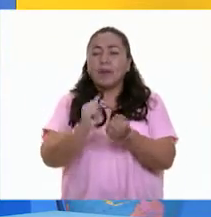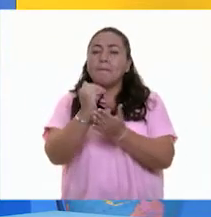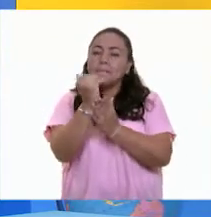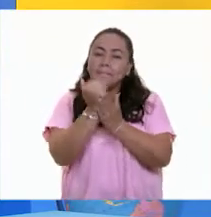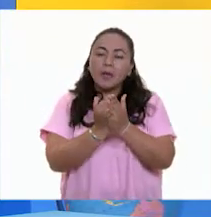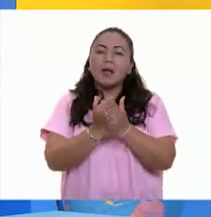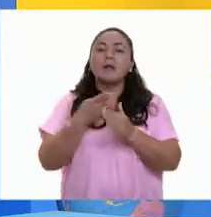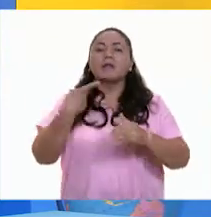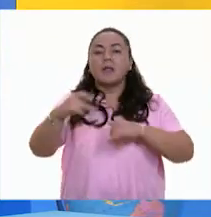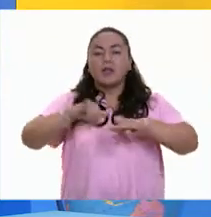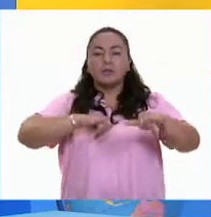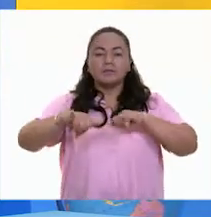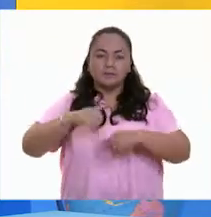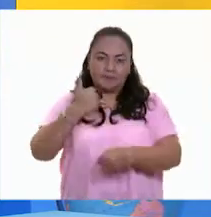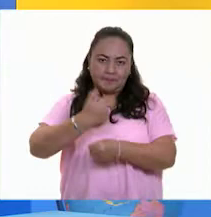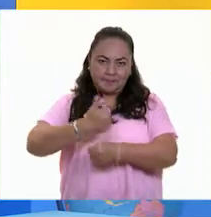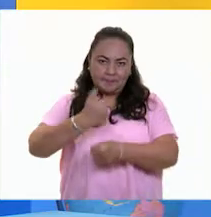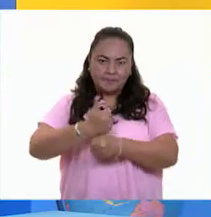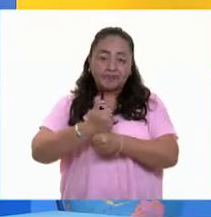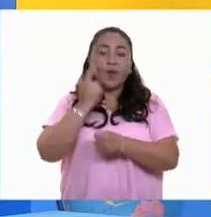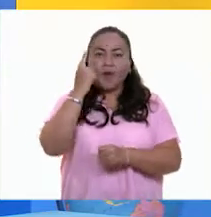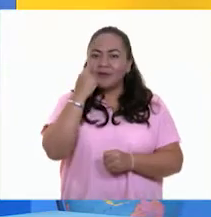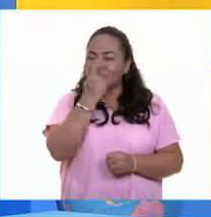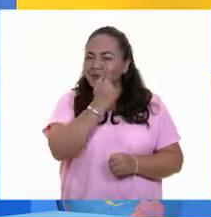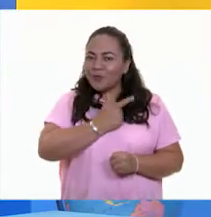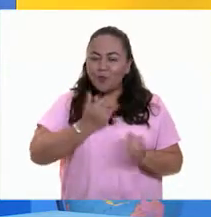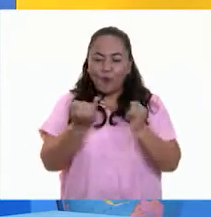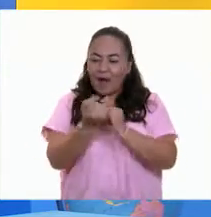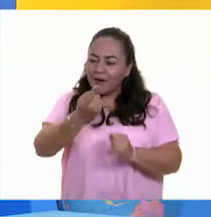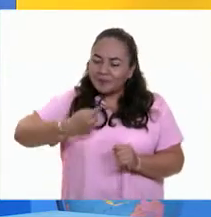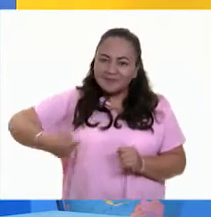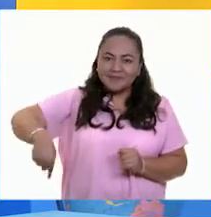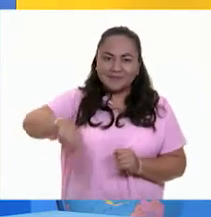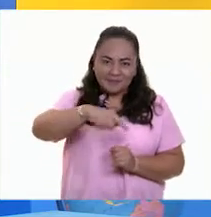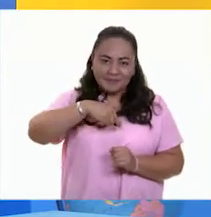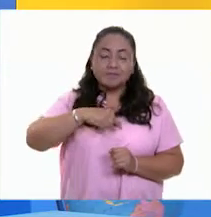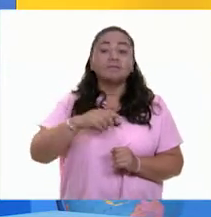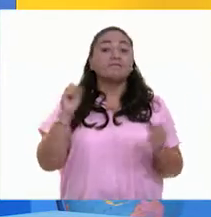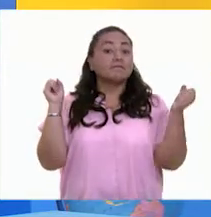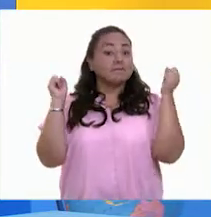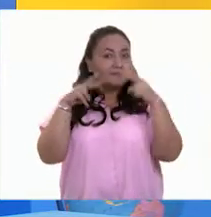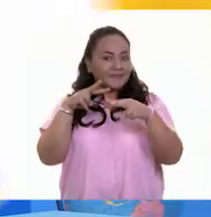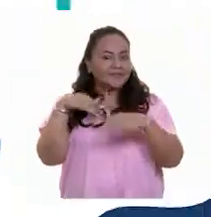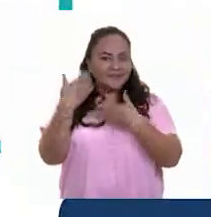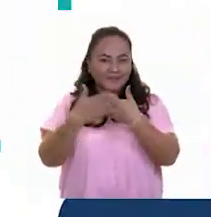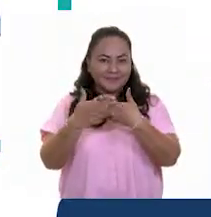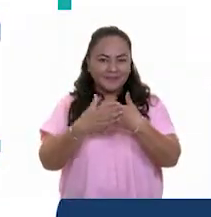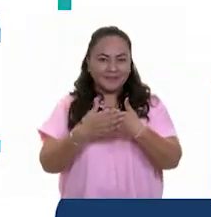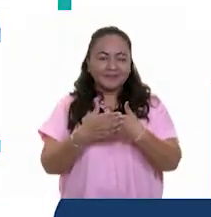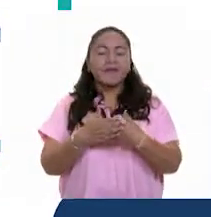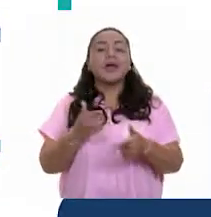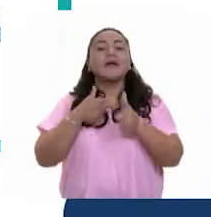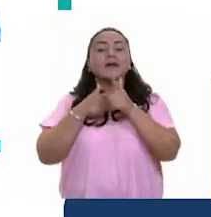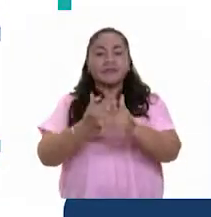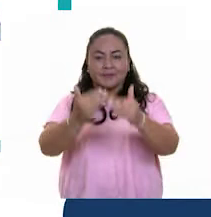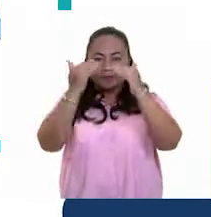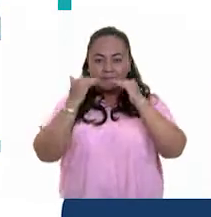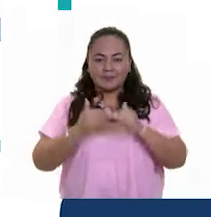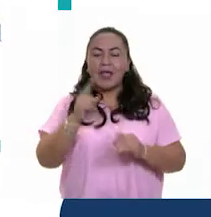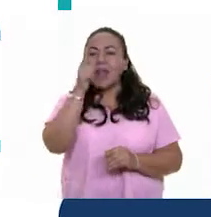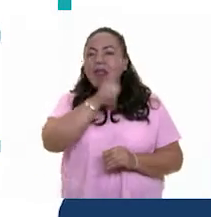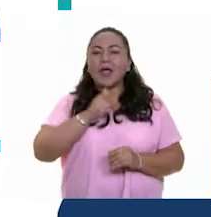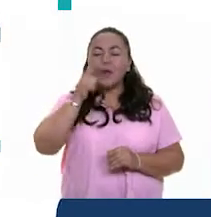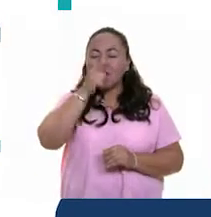De Geografía Sexto Grado. Espero lo hayan disfrutado tanto como nosotros. Nos vemos hasta la próxima. A continuación,